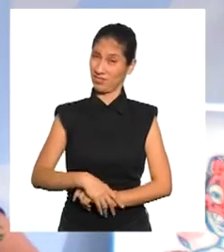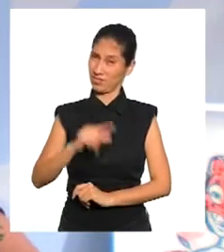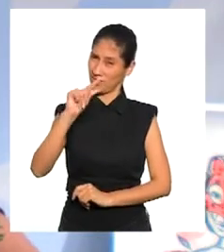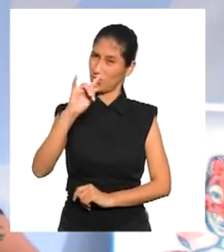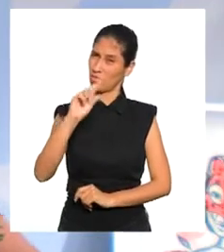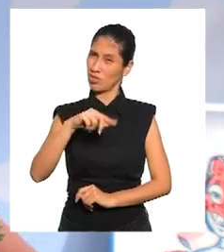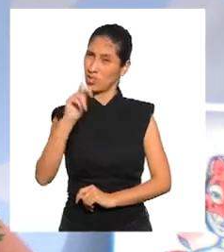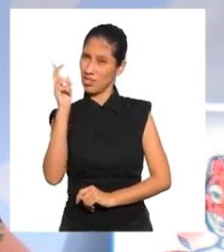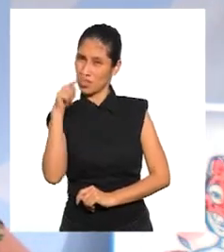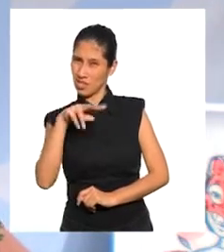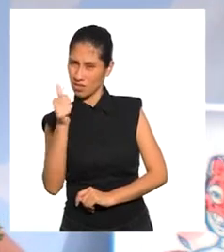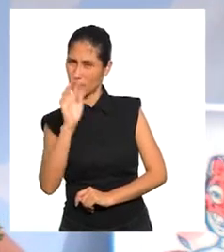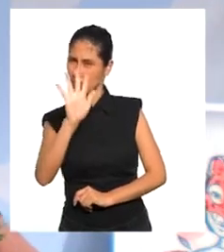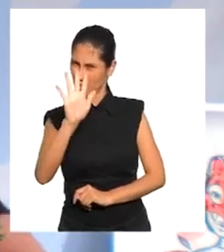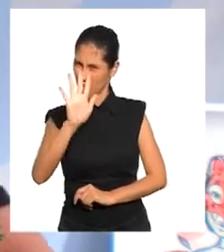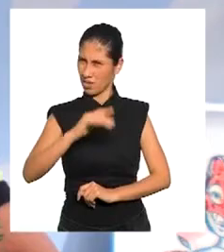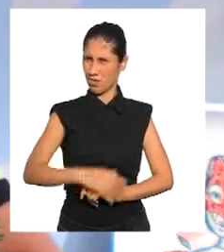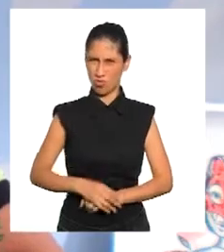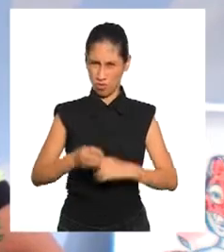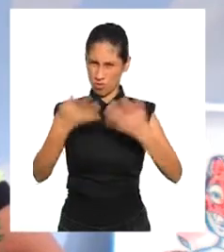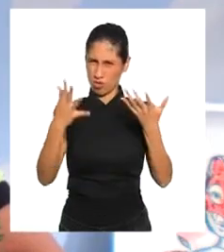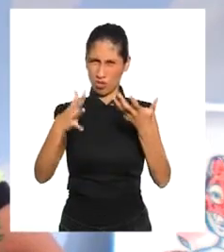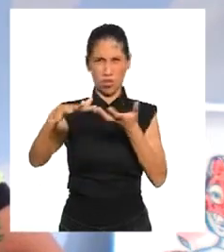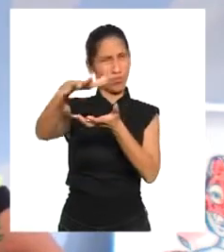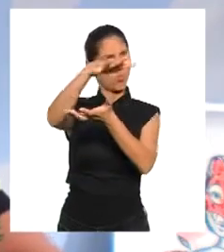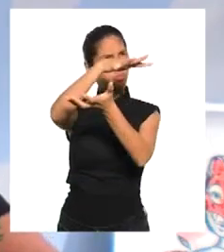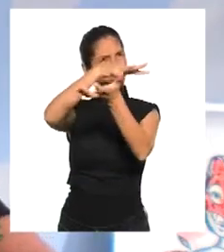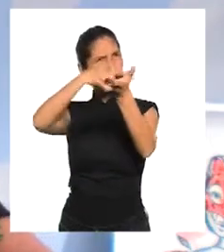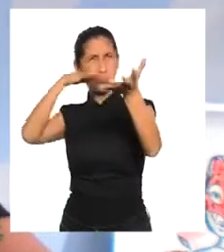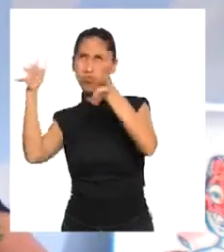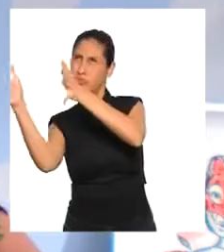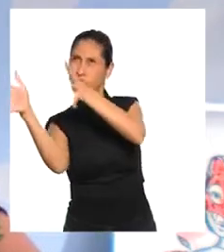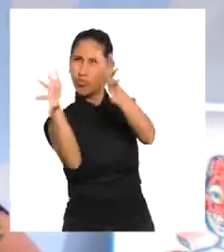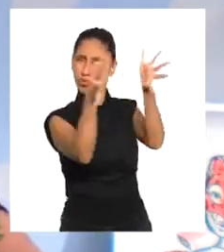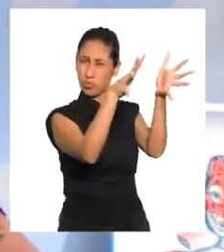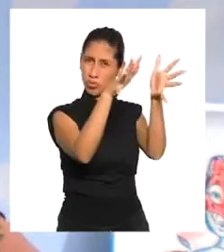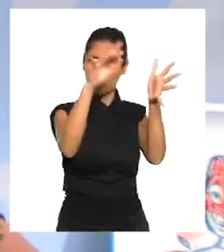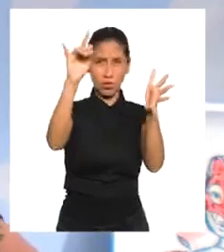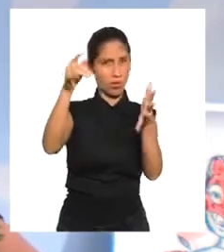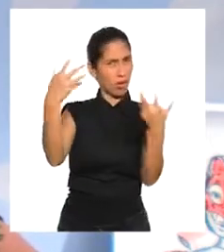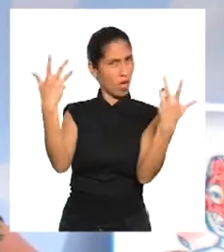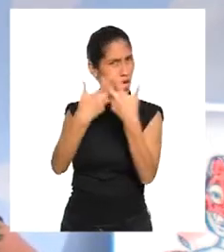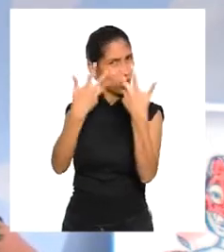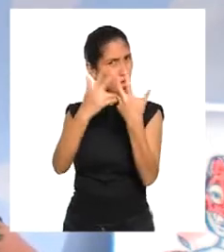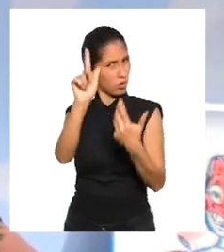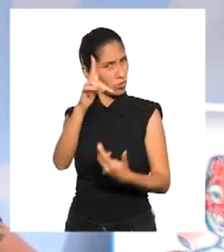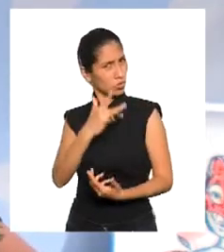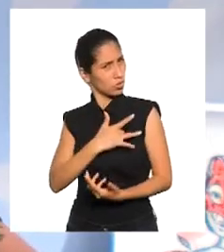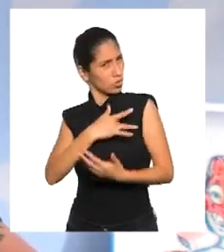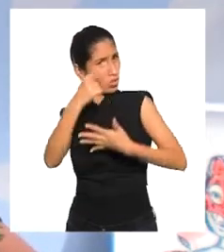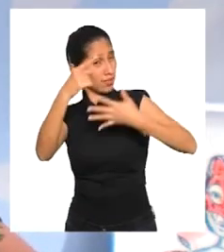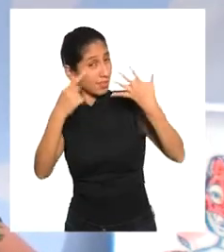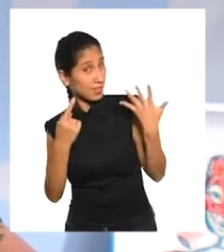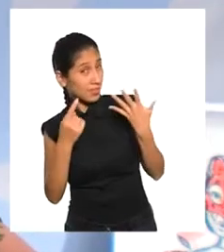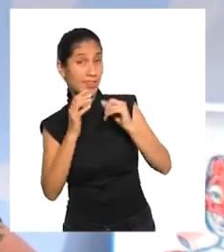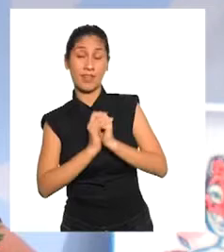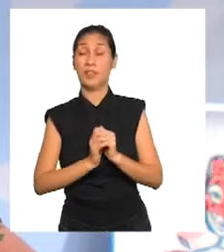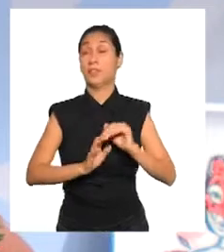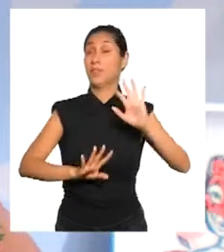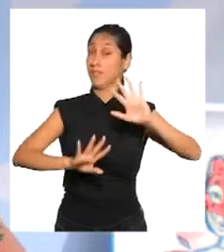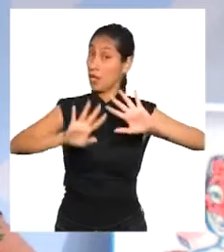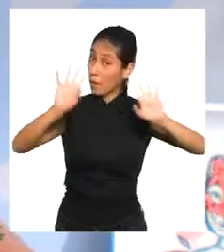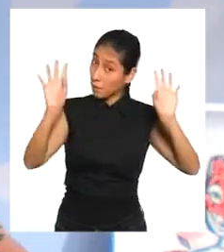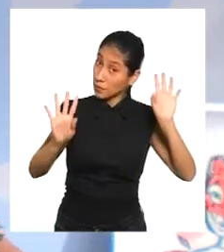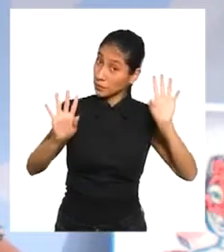Googleana, espera. Tampoco desinformes, ¿ah? ¿Cómo que la contaminación ambiental también tiene que ver con el estado de nuestras emociones? Aunque sea difícil de